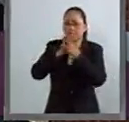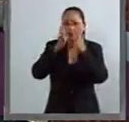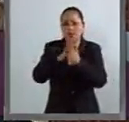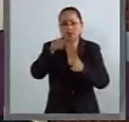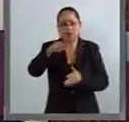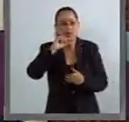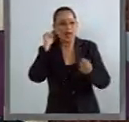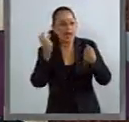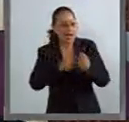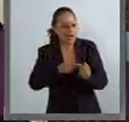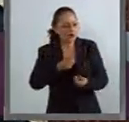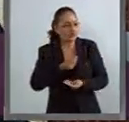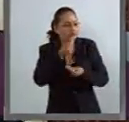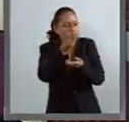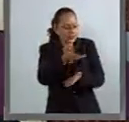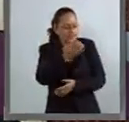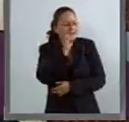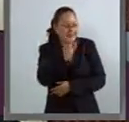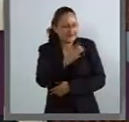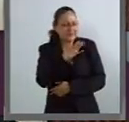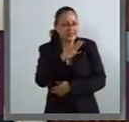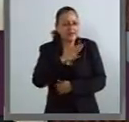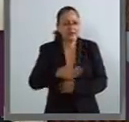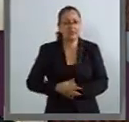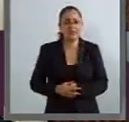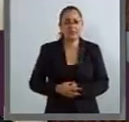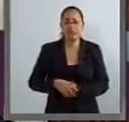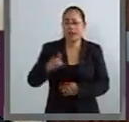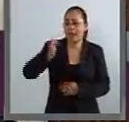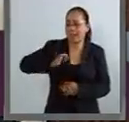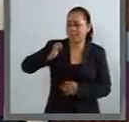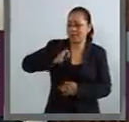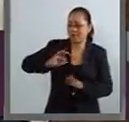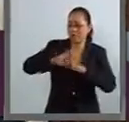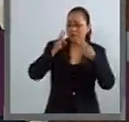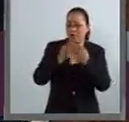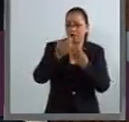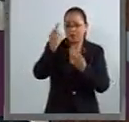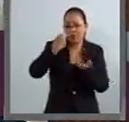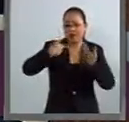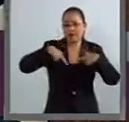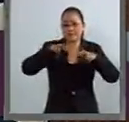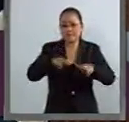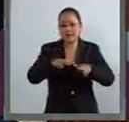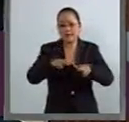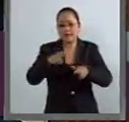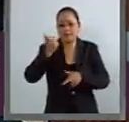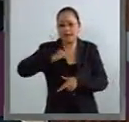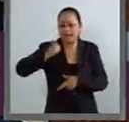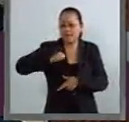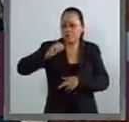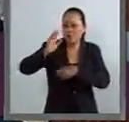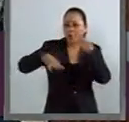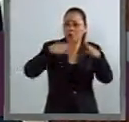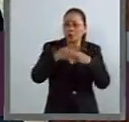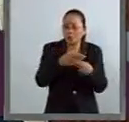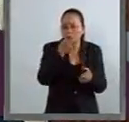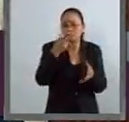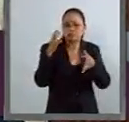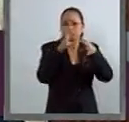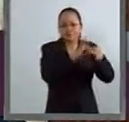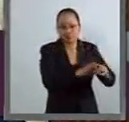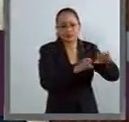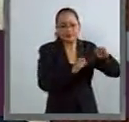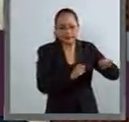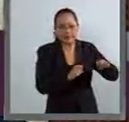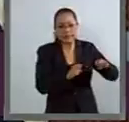tienen algo que decir. La vieja forma de representación era para ese viejo mundo. Hoy